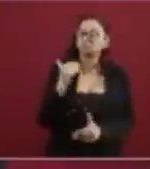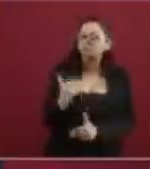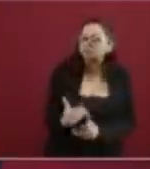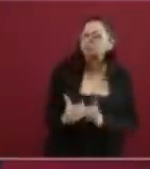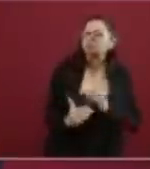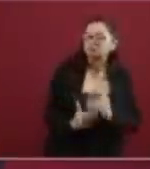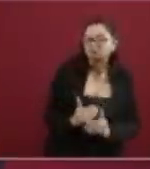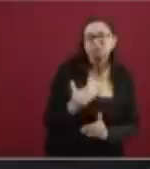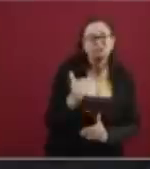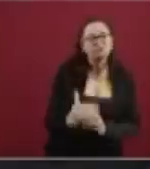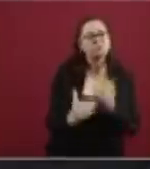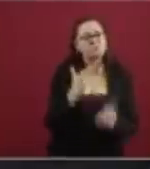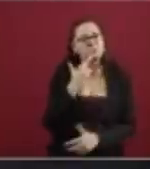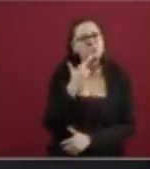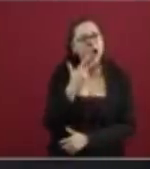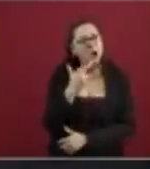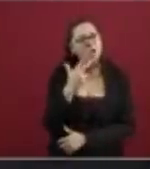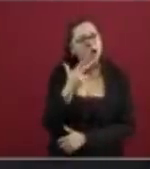vez